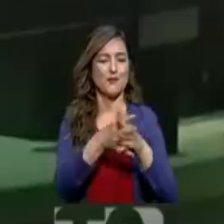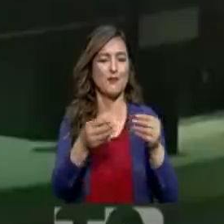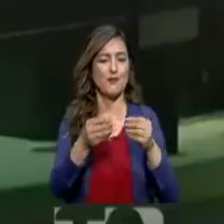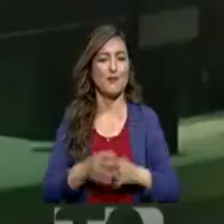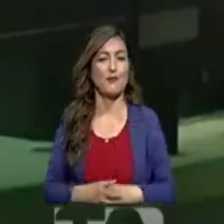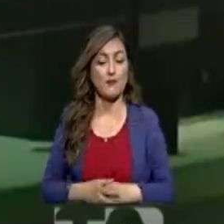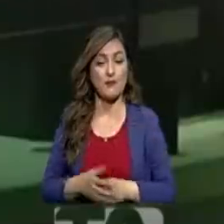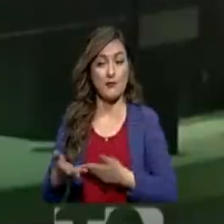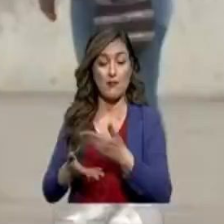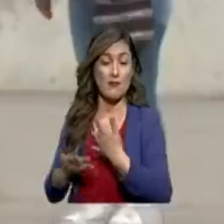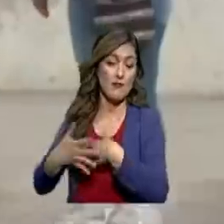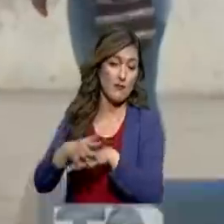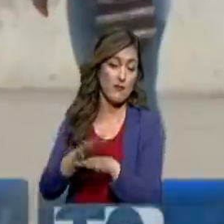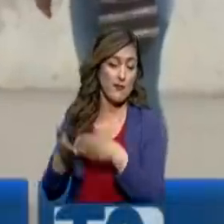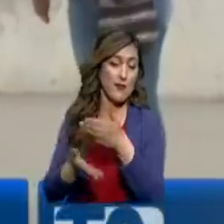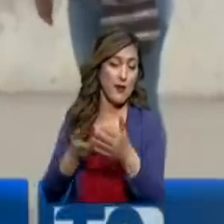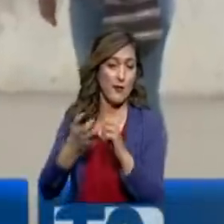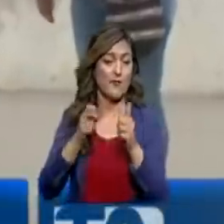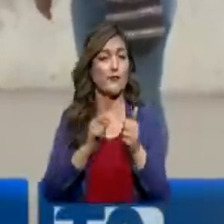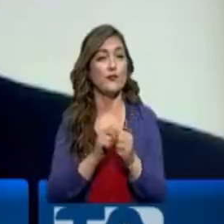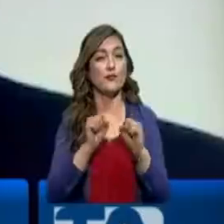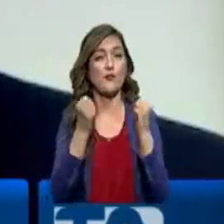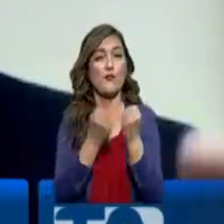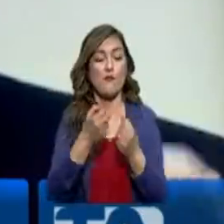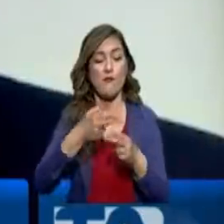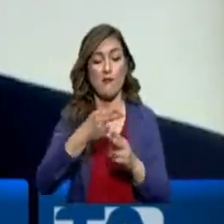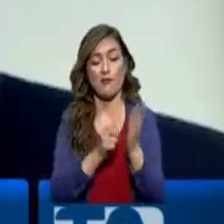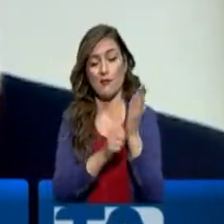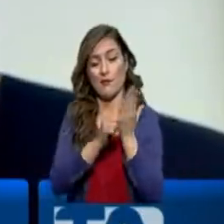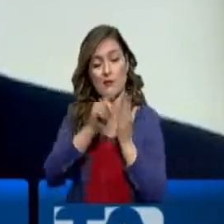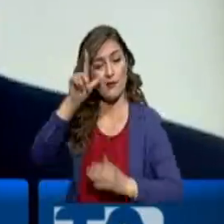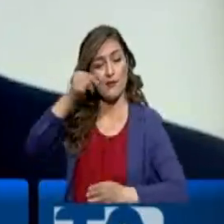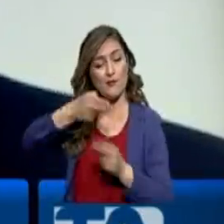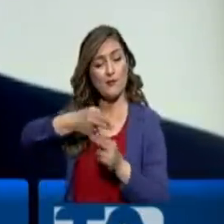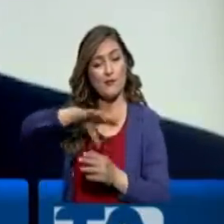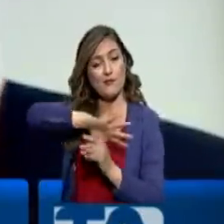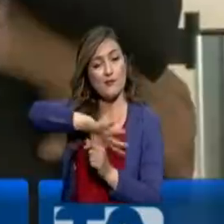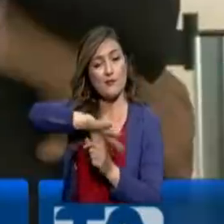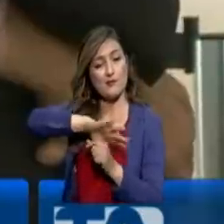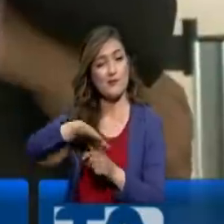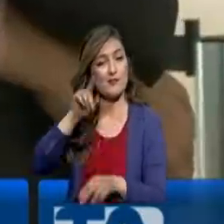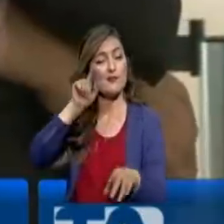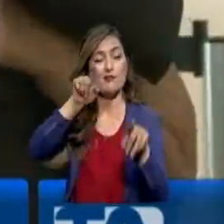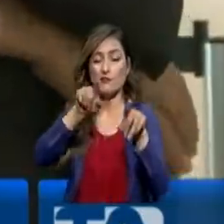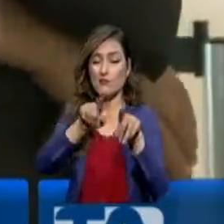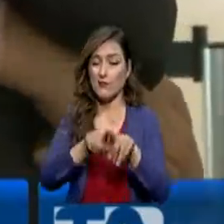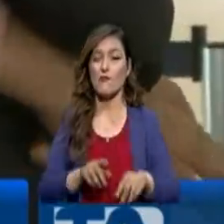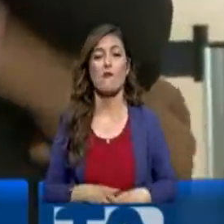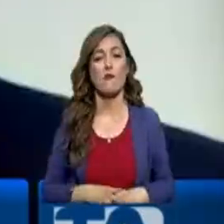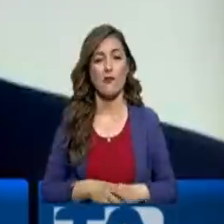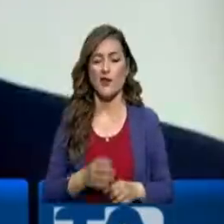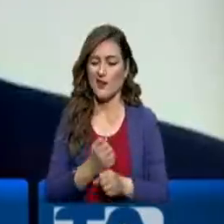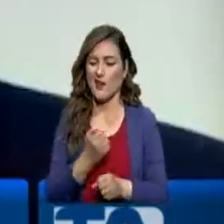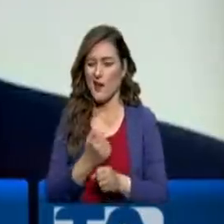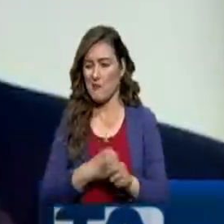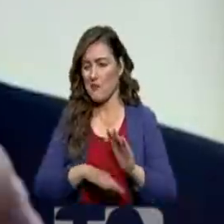integración comercial es una de las salidas para esta problemática social. El exministro de Gobierno y ex-canciller Mauricio Gándara concuerda, pero cree que hay que hacer más.